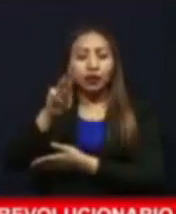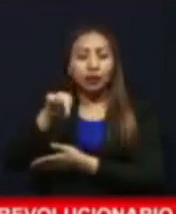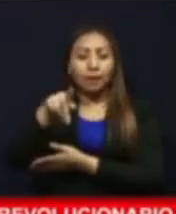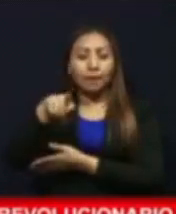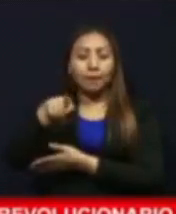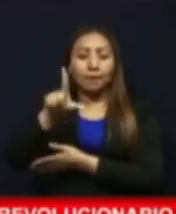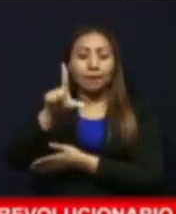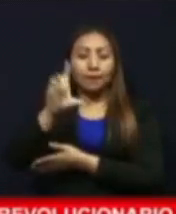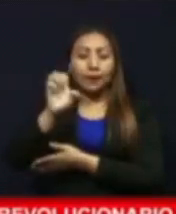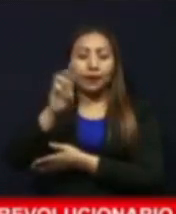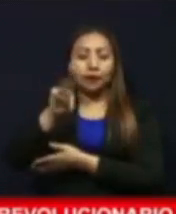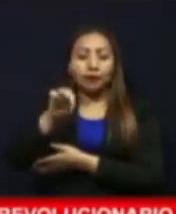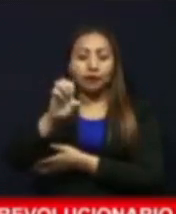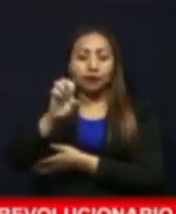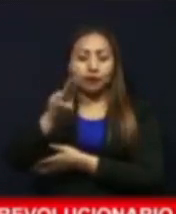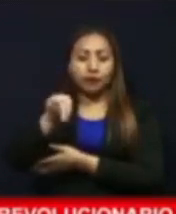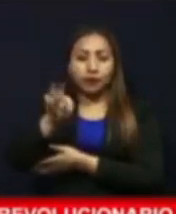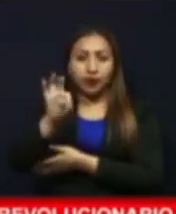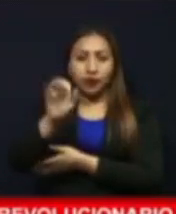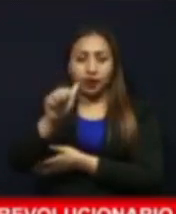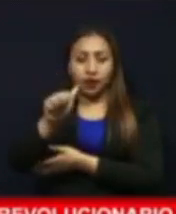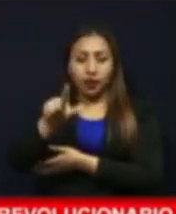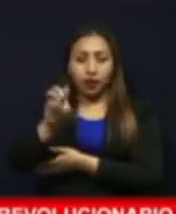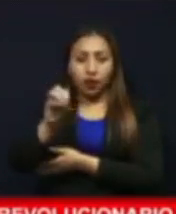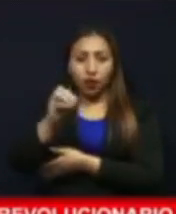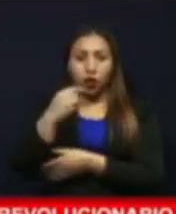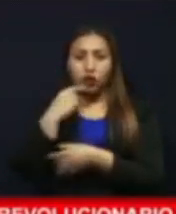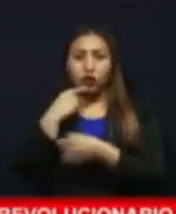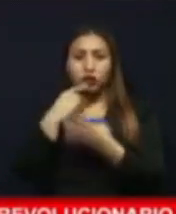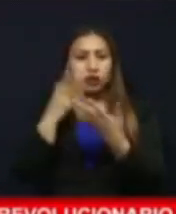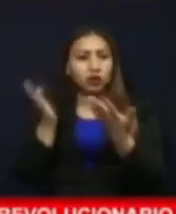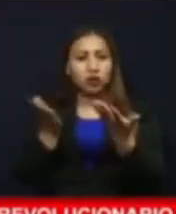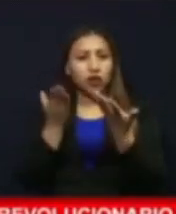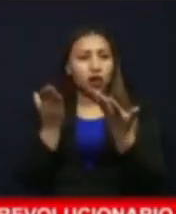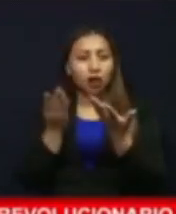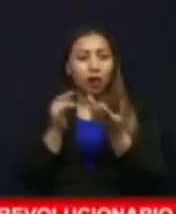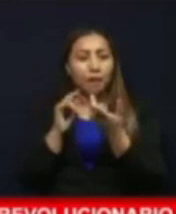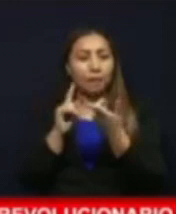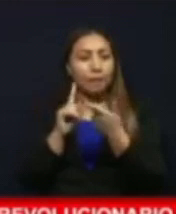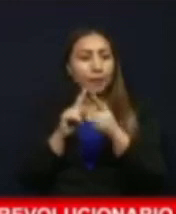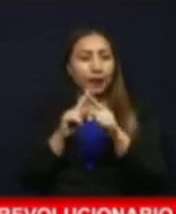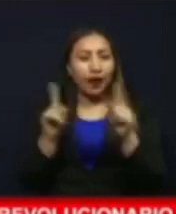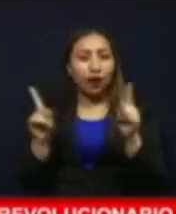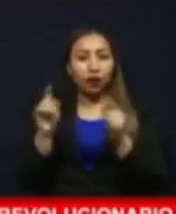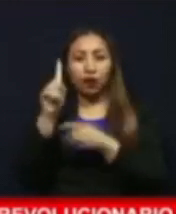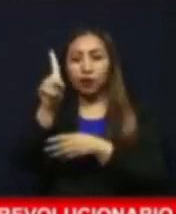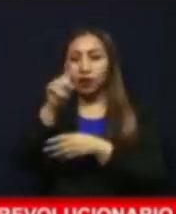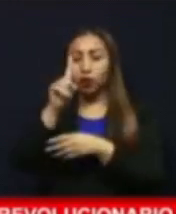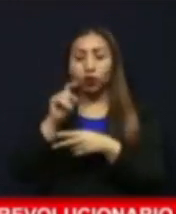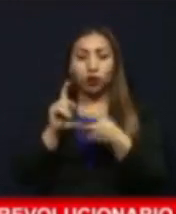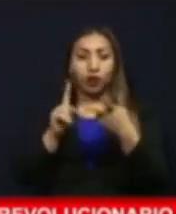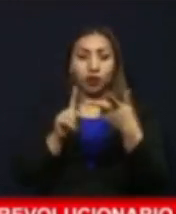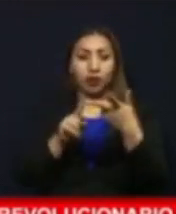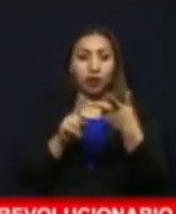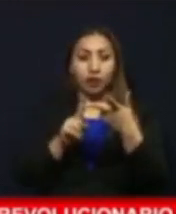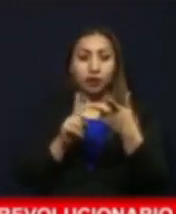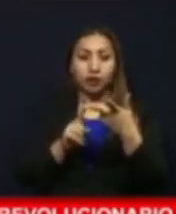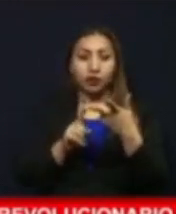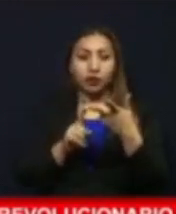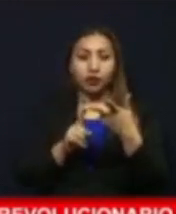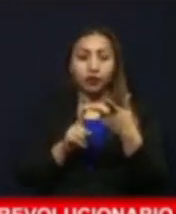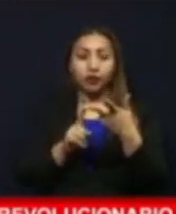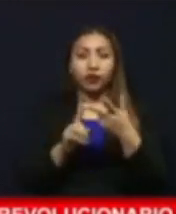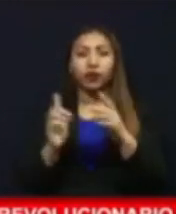número 3 y aquí está el delito cuál fue el costo de la compra e